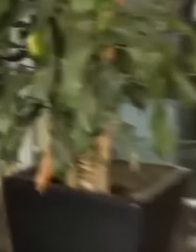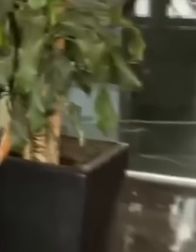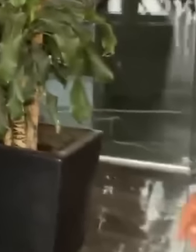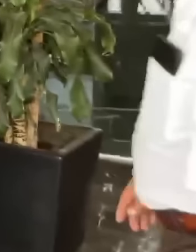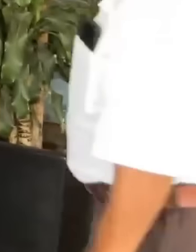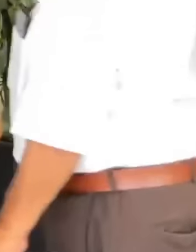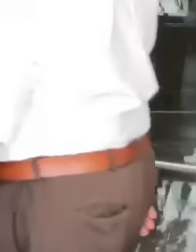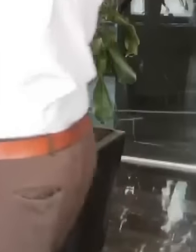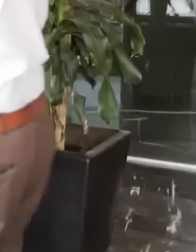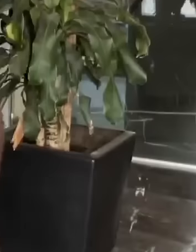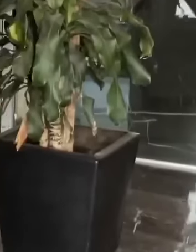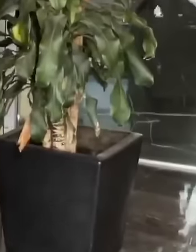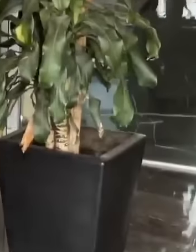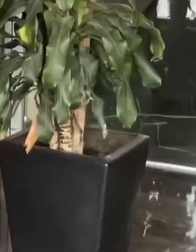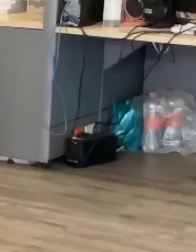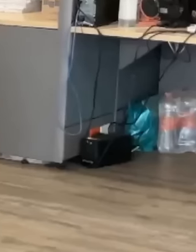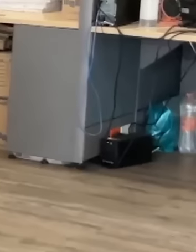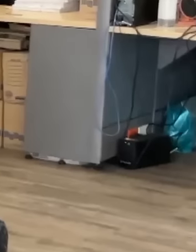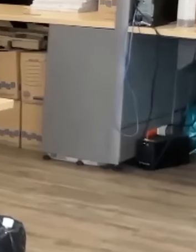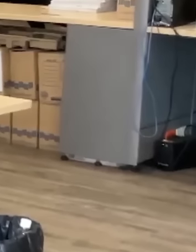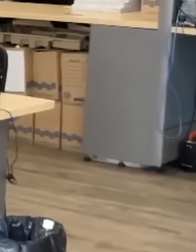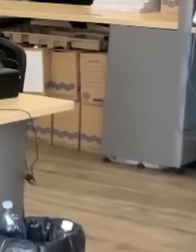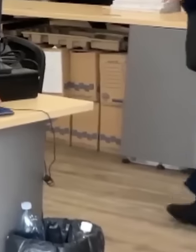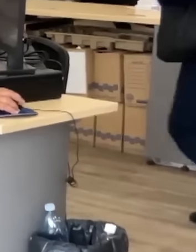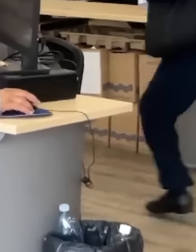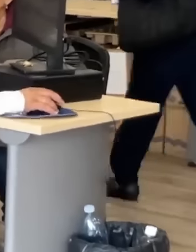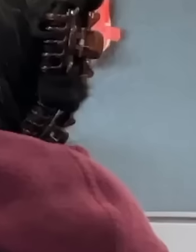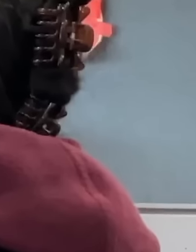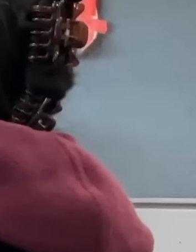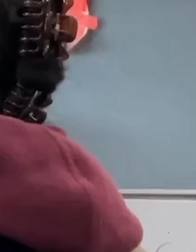no sabes si tienes una cuenta Afore, infórmate en